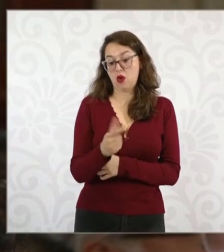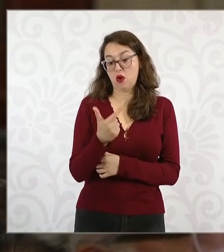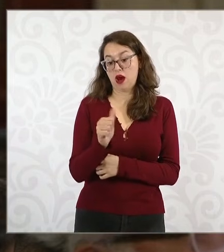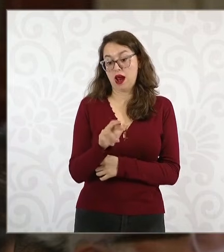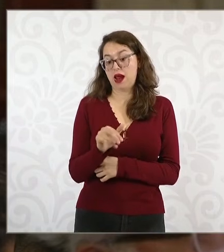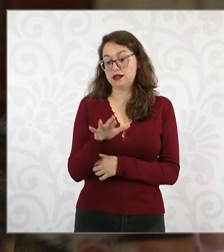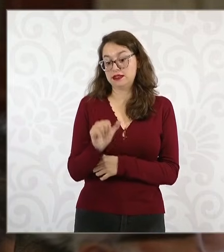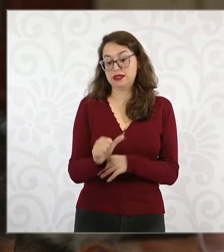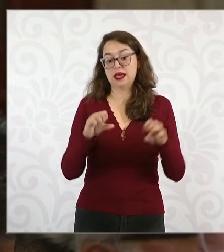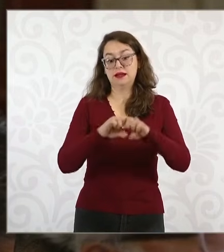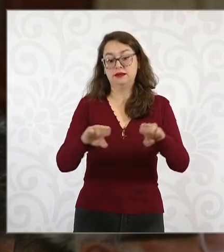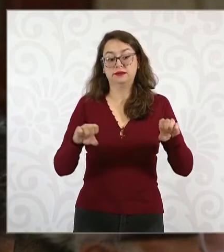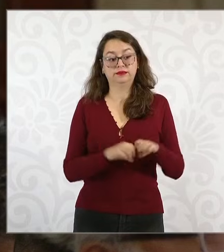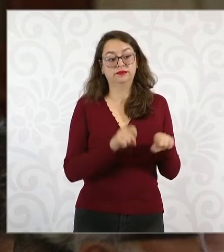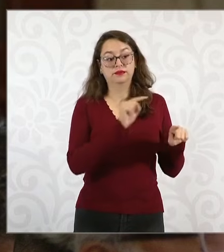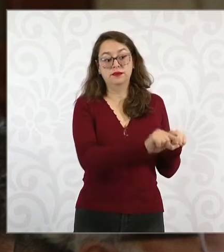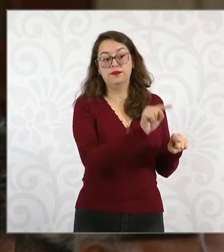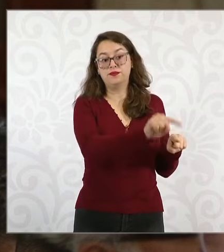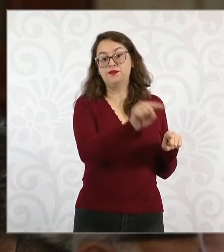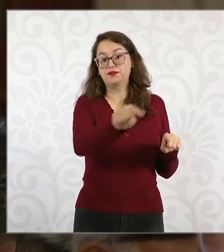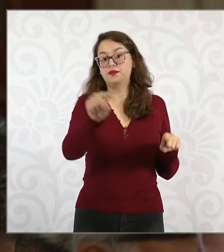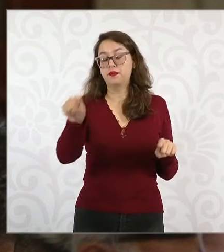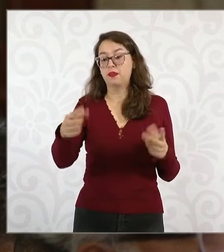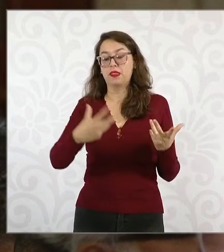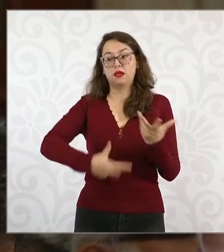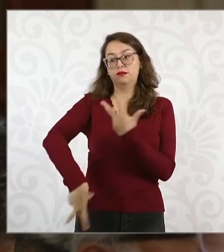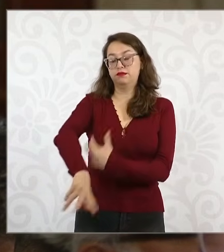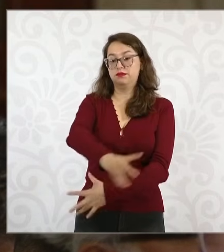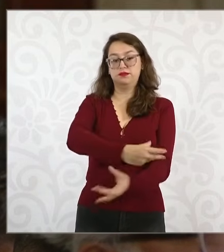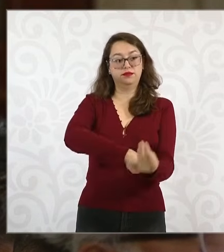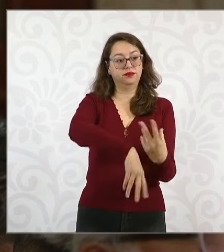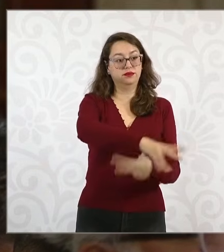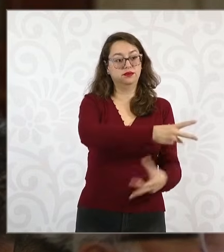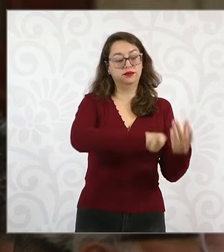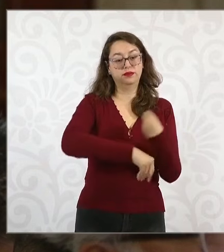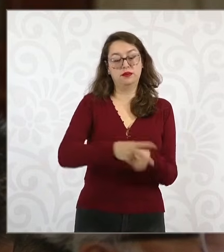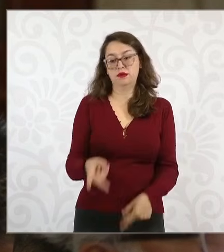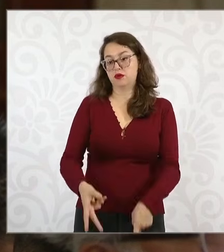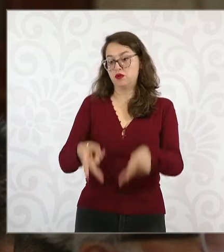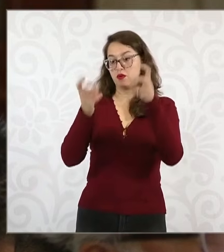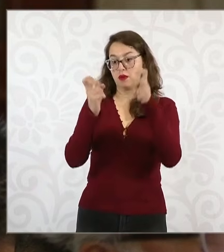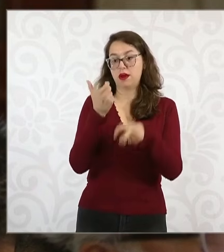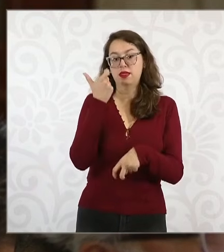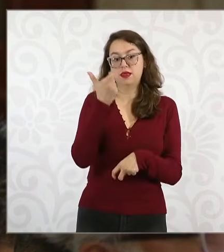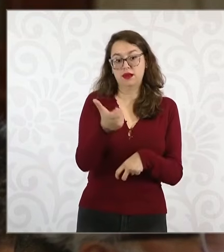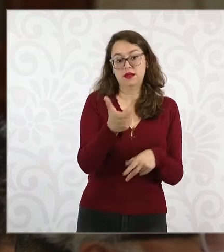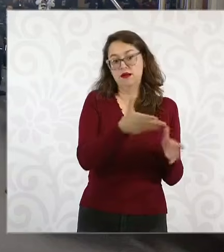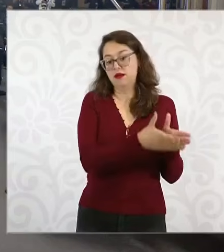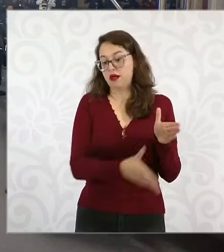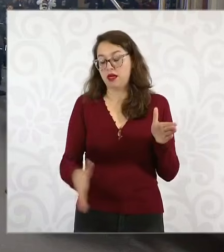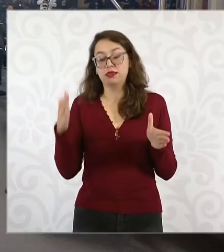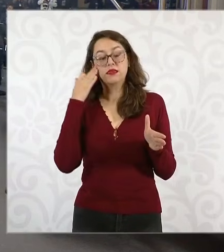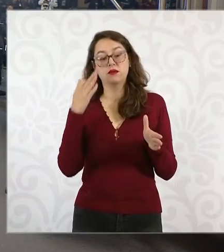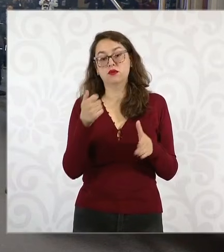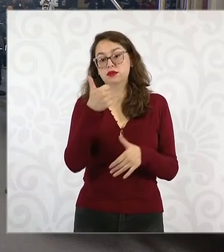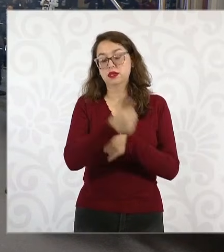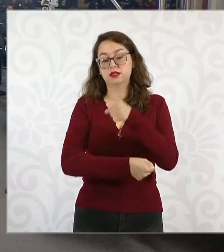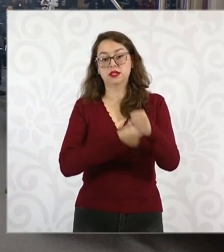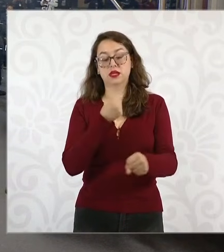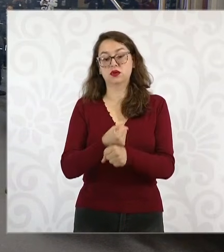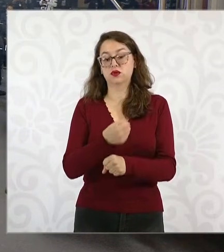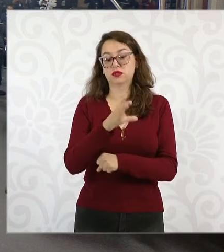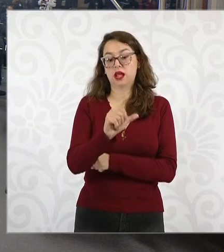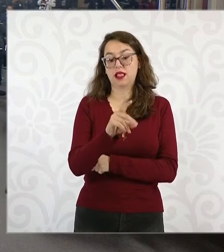parte de su camarilla cuando se desempeñaba como secretario de Seguridad en el sexenio de Calderón, y pues qué